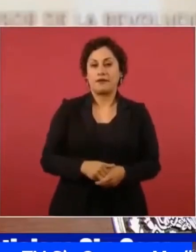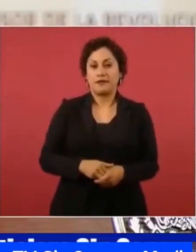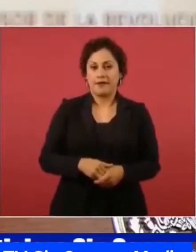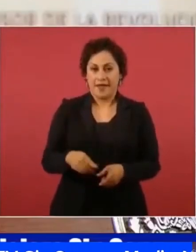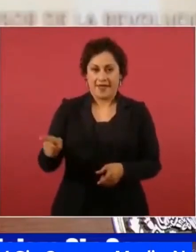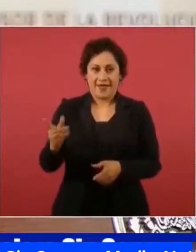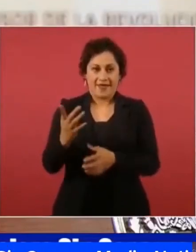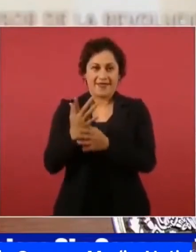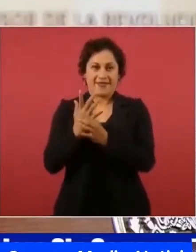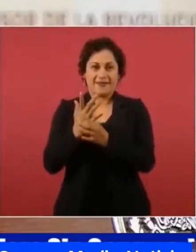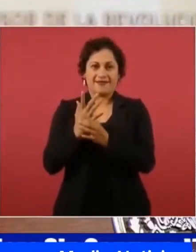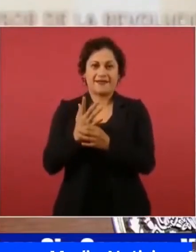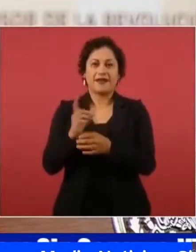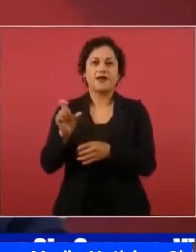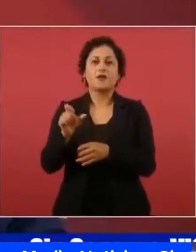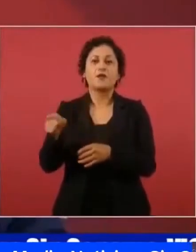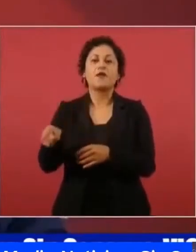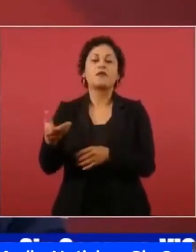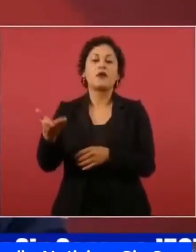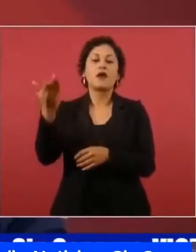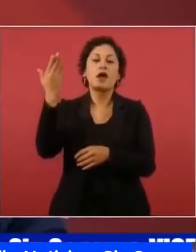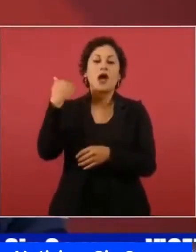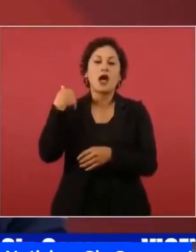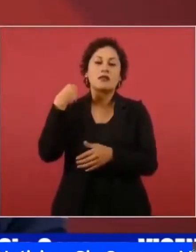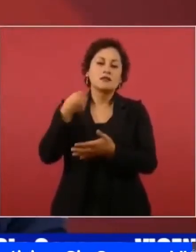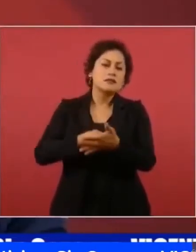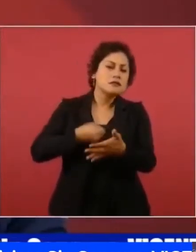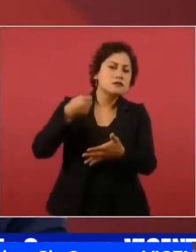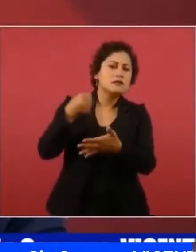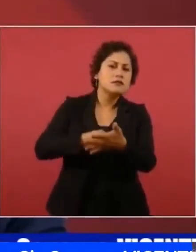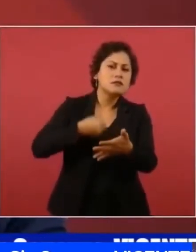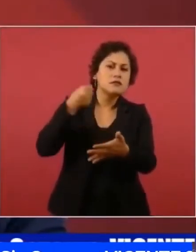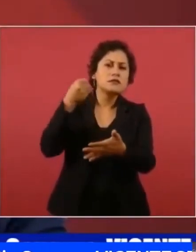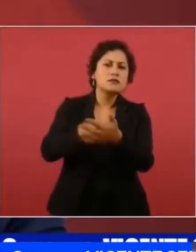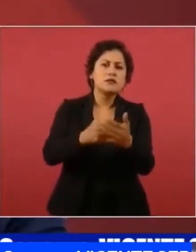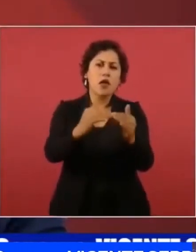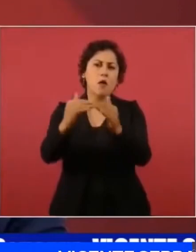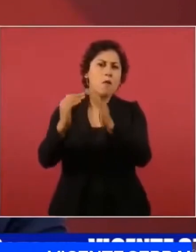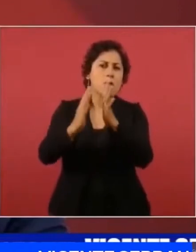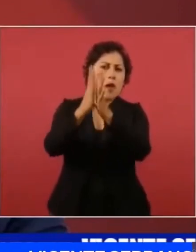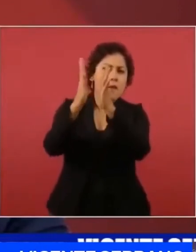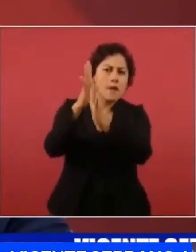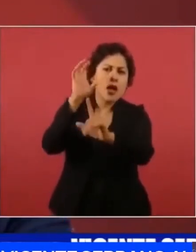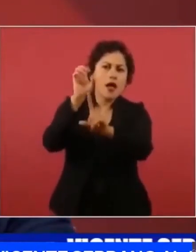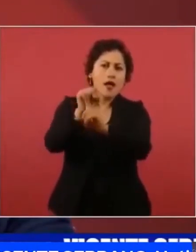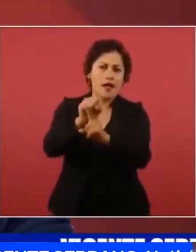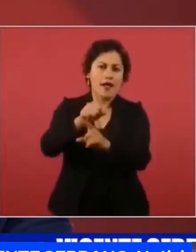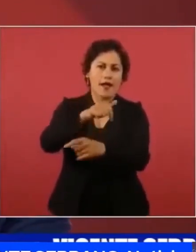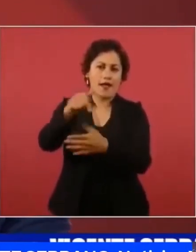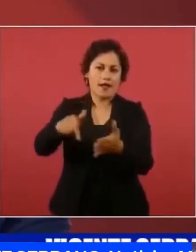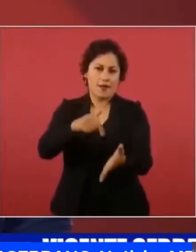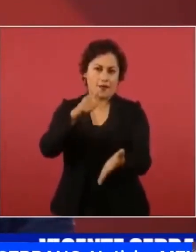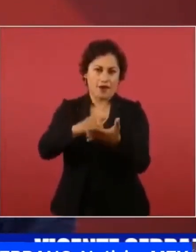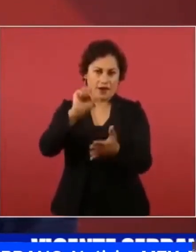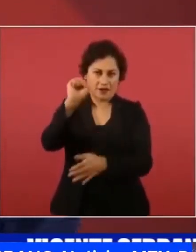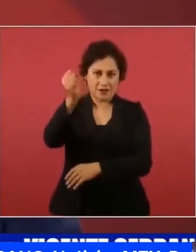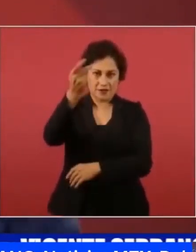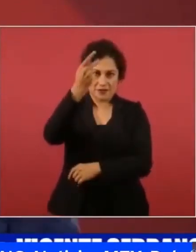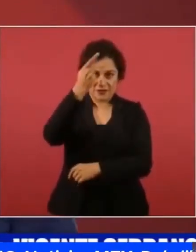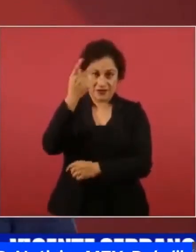decía cuando estaba en su lucha democrática en San Luis Potosí, aquí hay dos